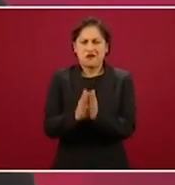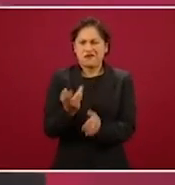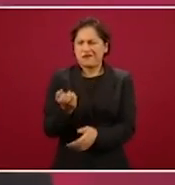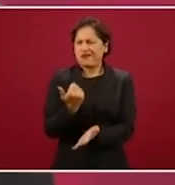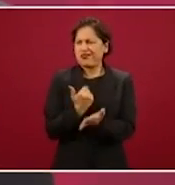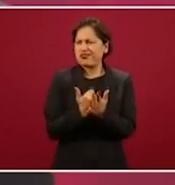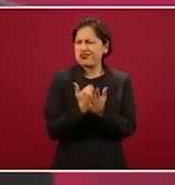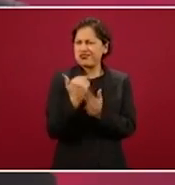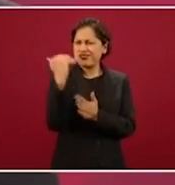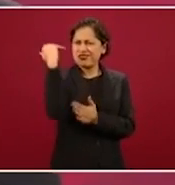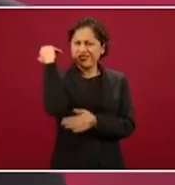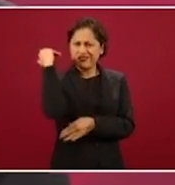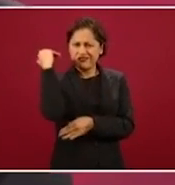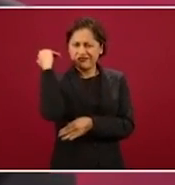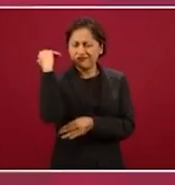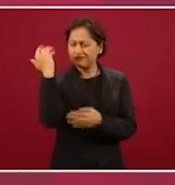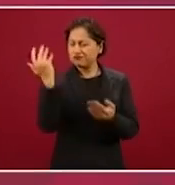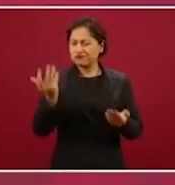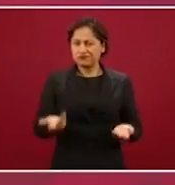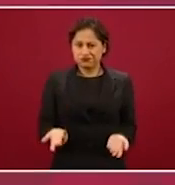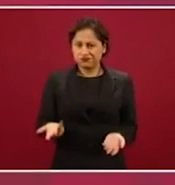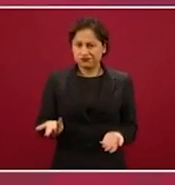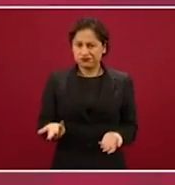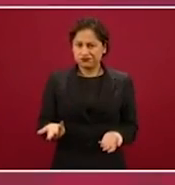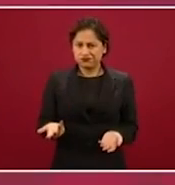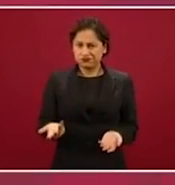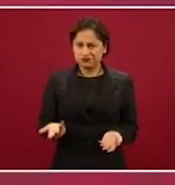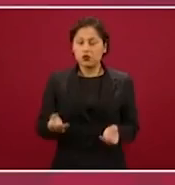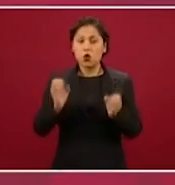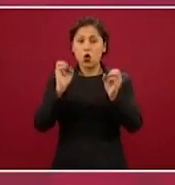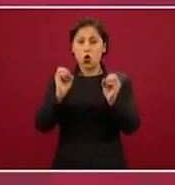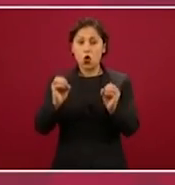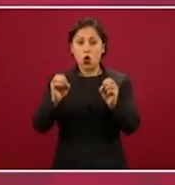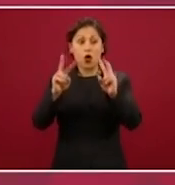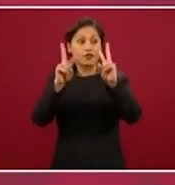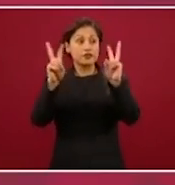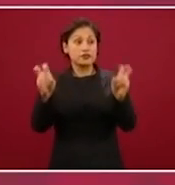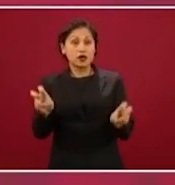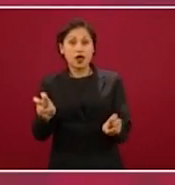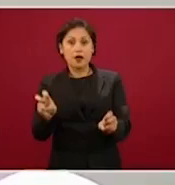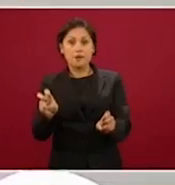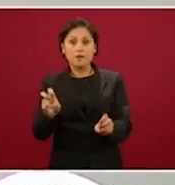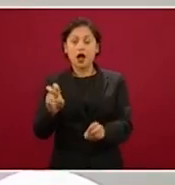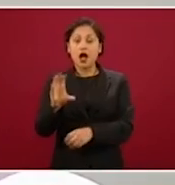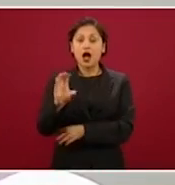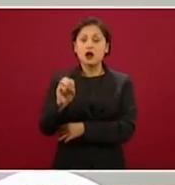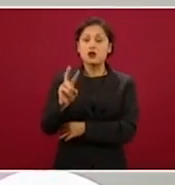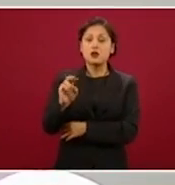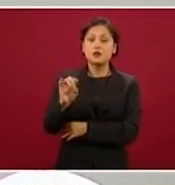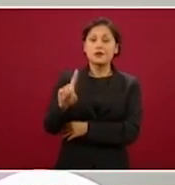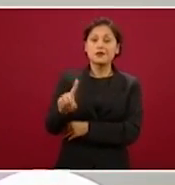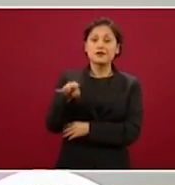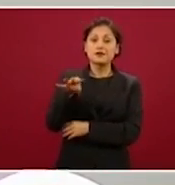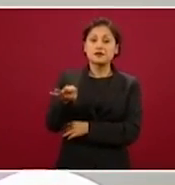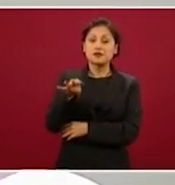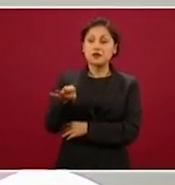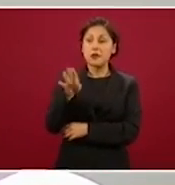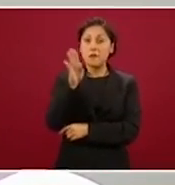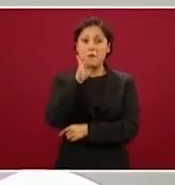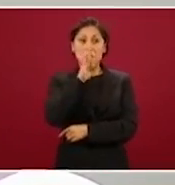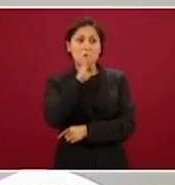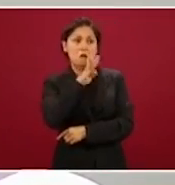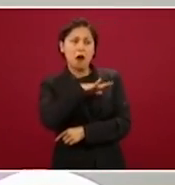O se está tratando muy mal lo del coronavirus, porque lo que quisieran es